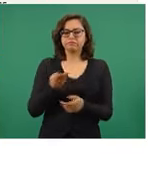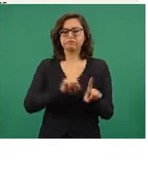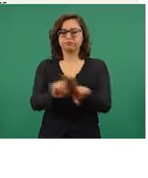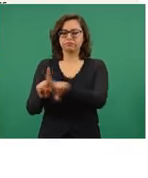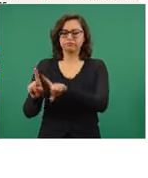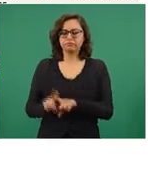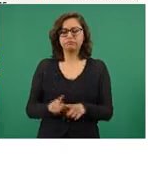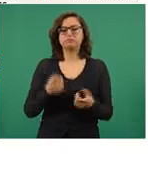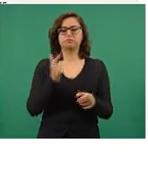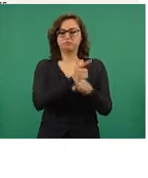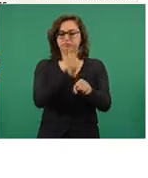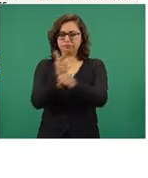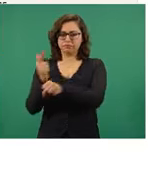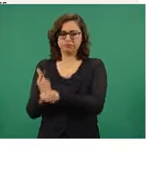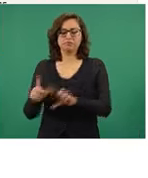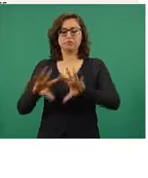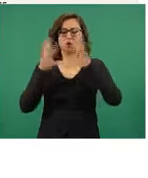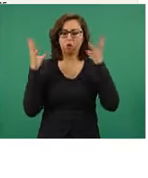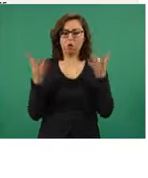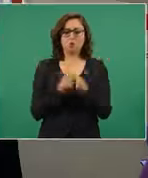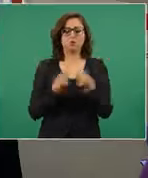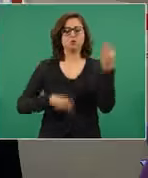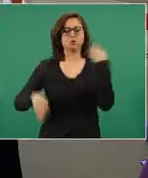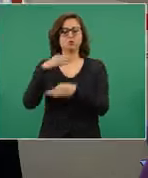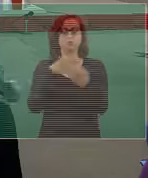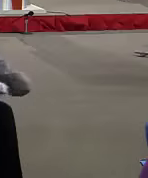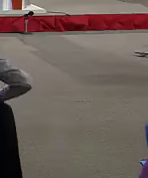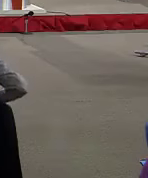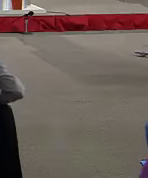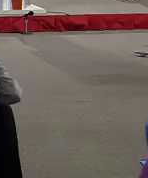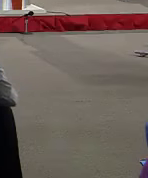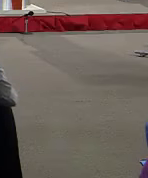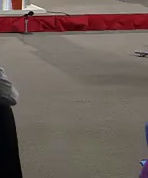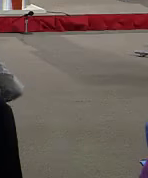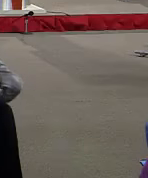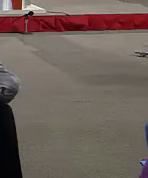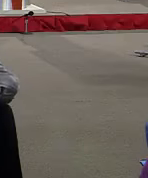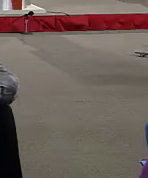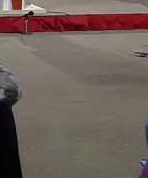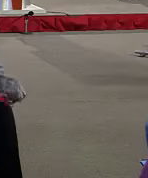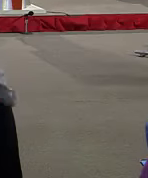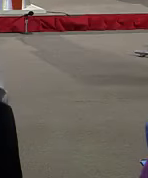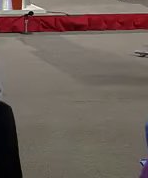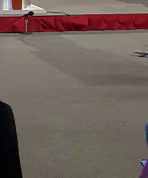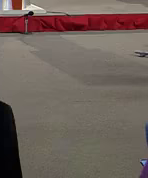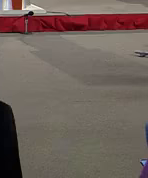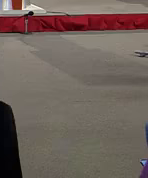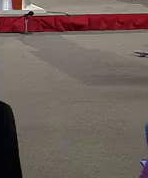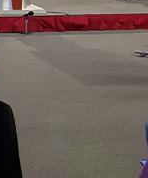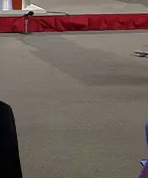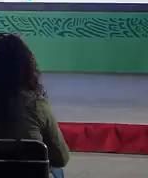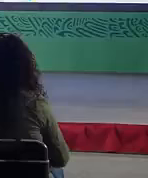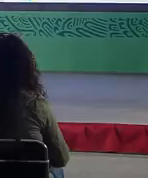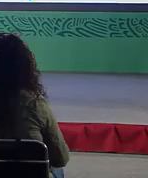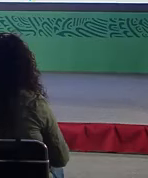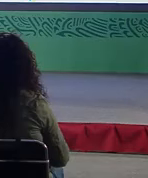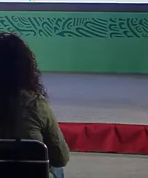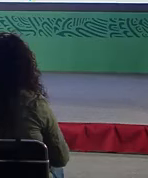instalaciones aeroportuarias. Todas estas misiones en total son